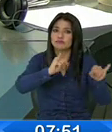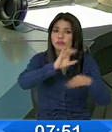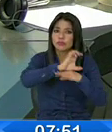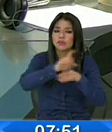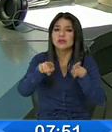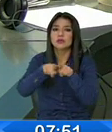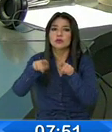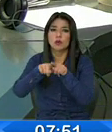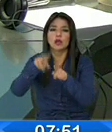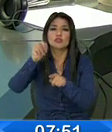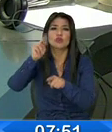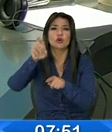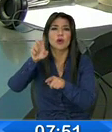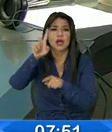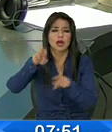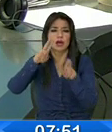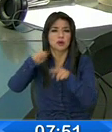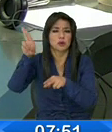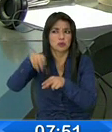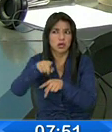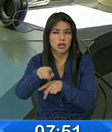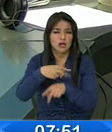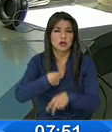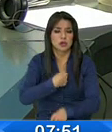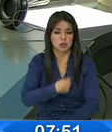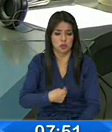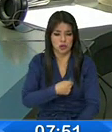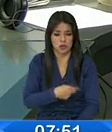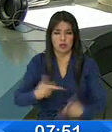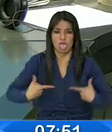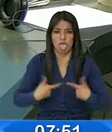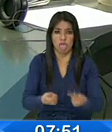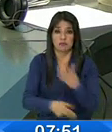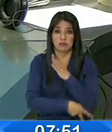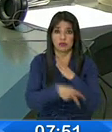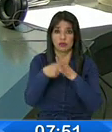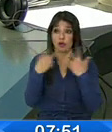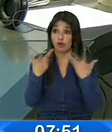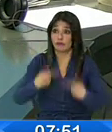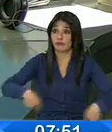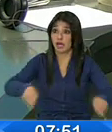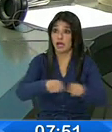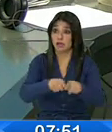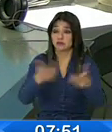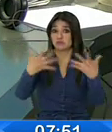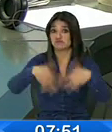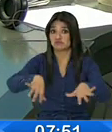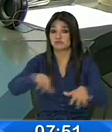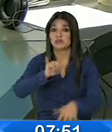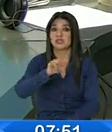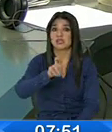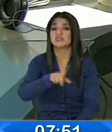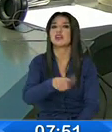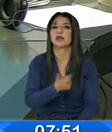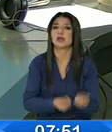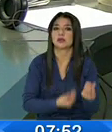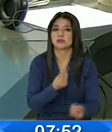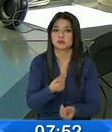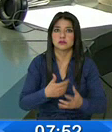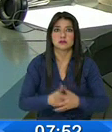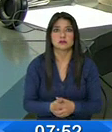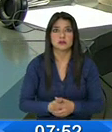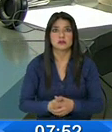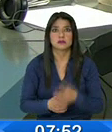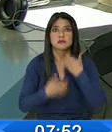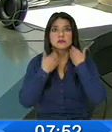en noruega noruega en vez de gastar el petróleo en obras que podrían acabar en 6 que es lo que hizo que es lo que